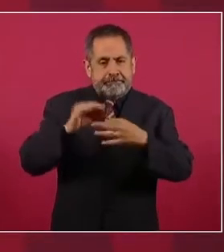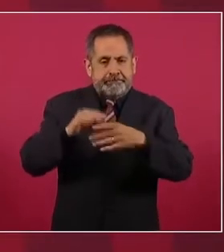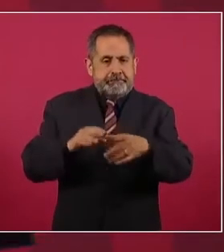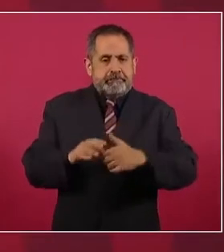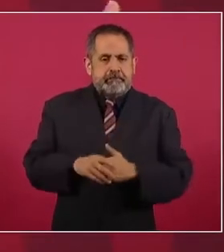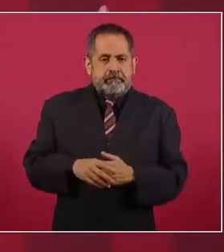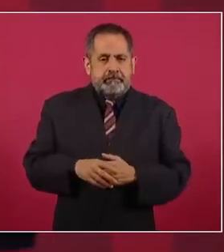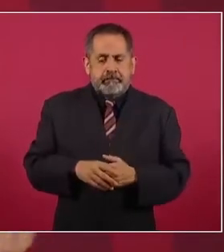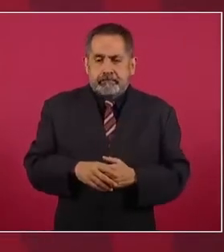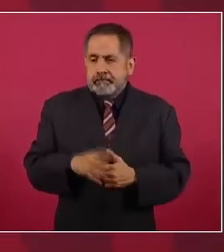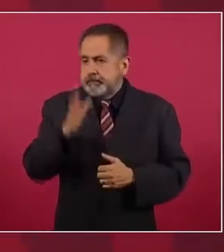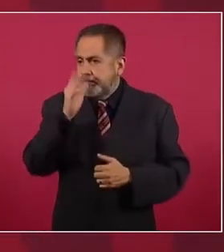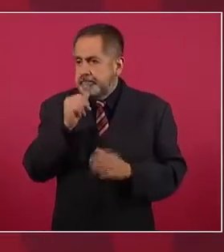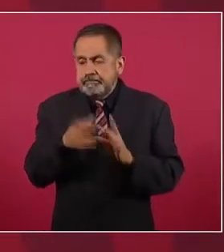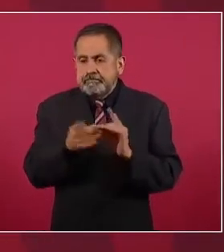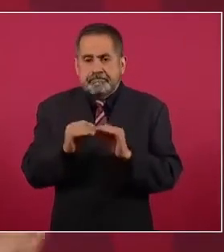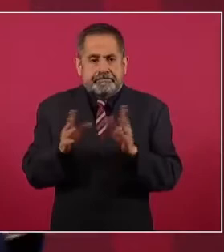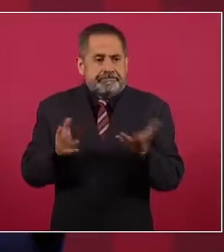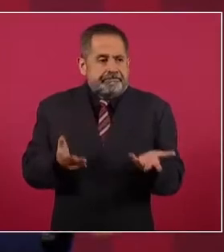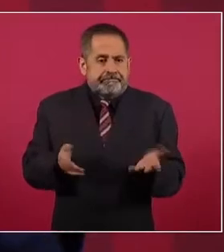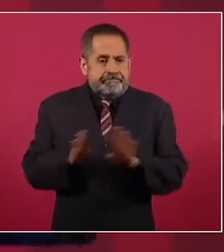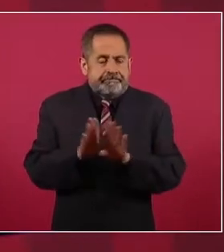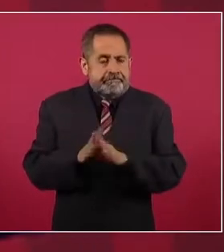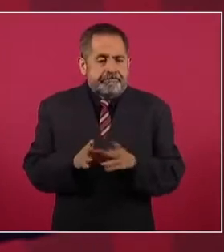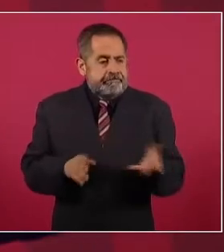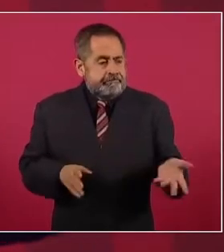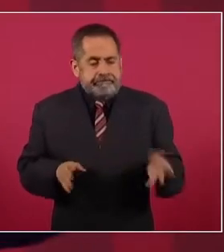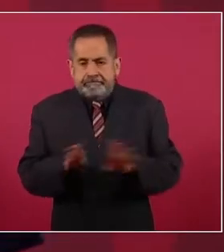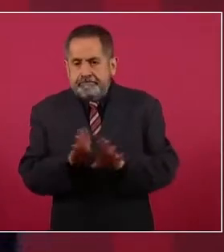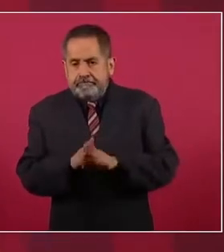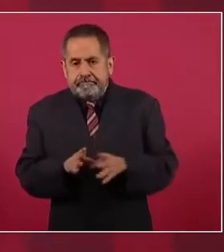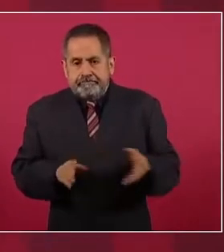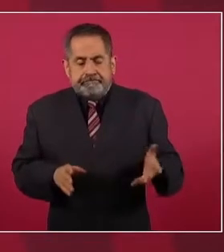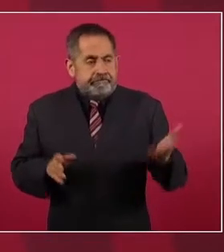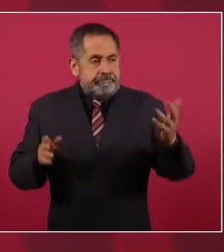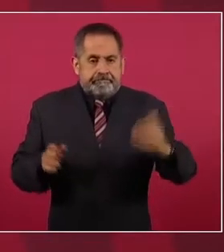dice, es inexplicable, ¿cómo es posible